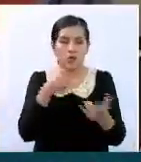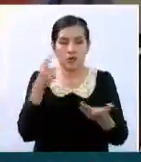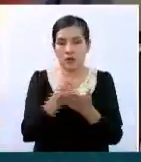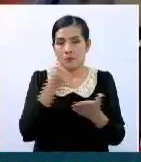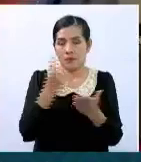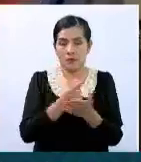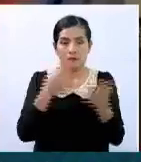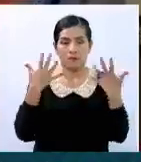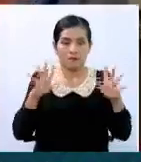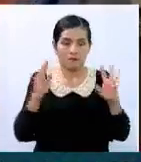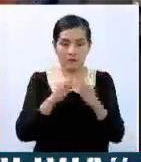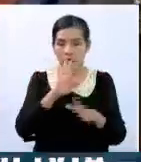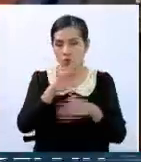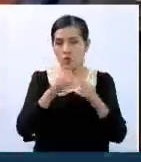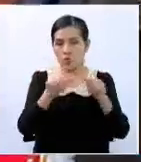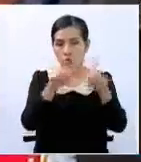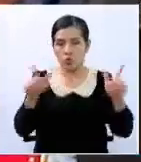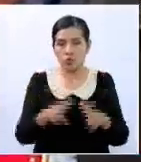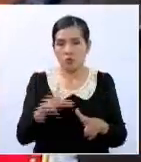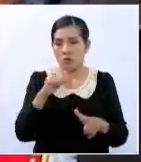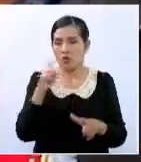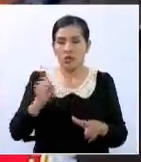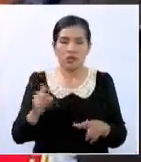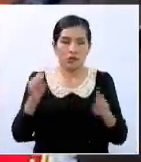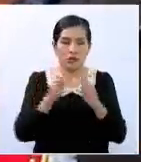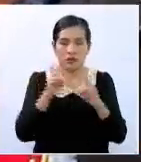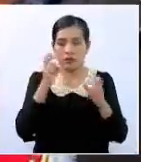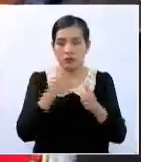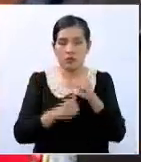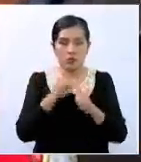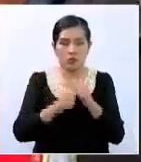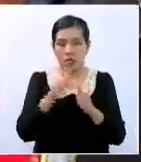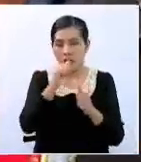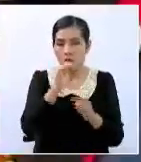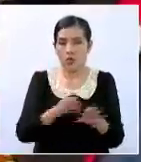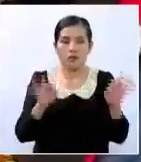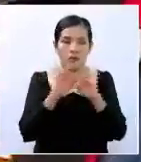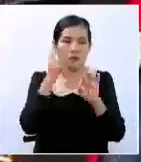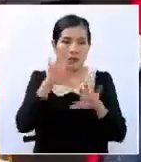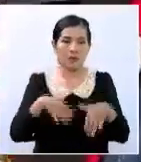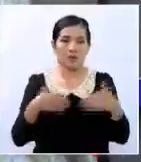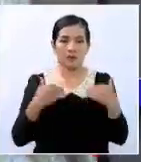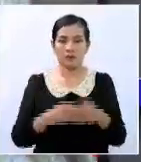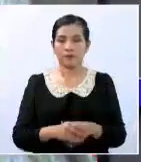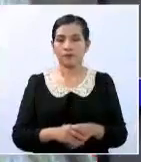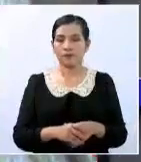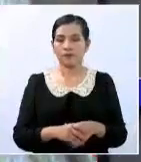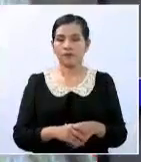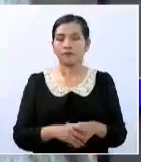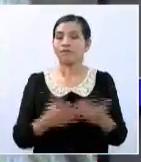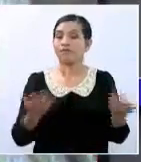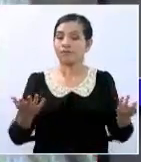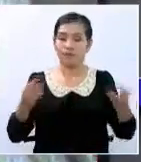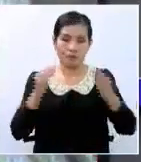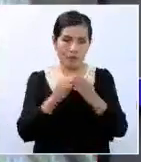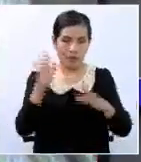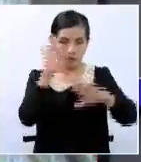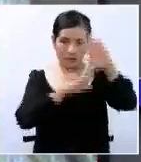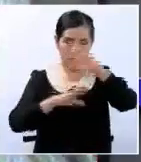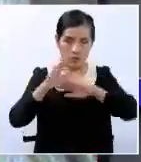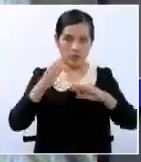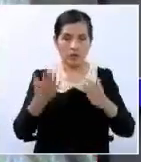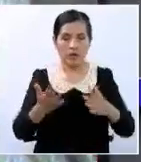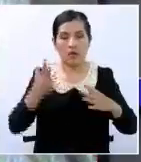para evitar de que estos lugares no tengan este líquido elemento que sirve para subsistir, ¿no? Hay gran preocupación por la